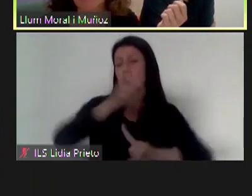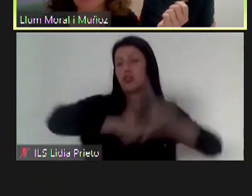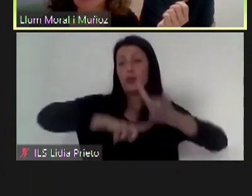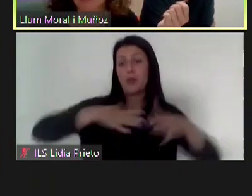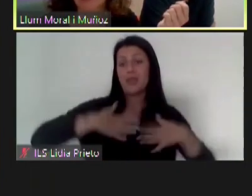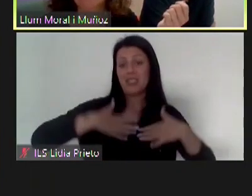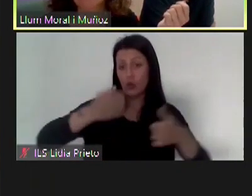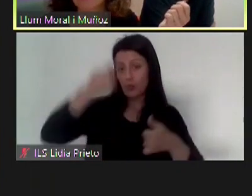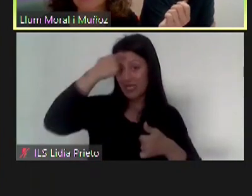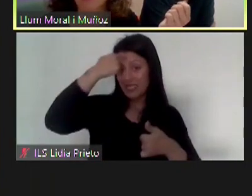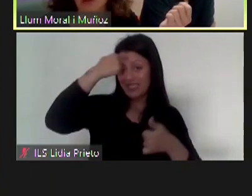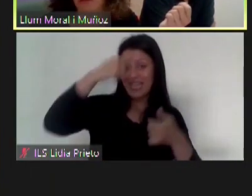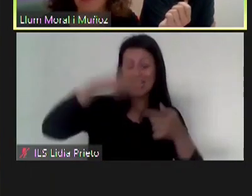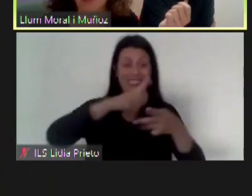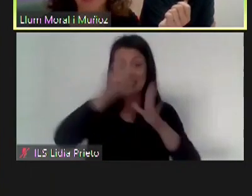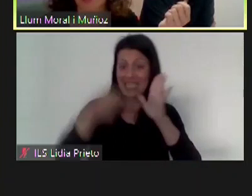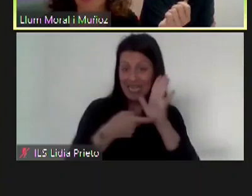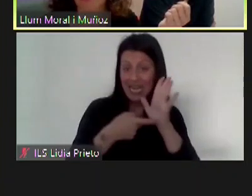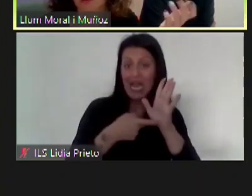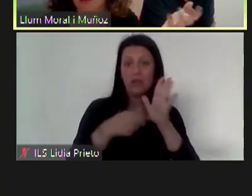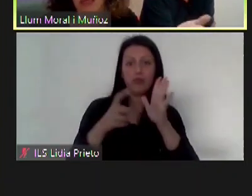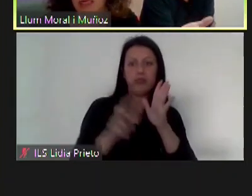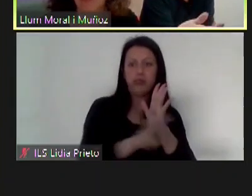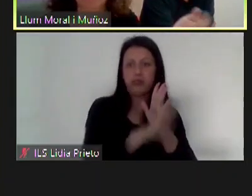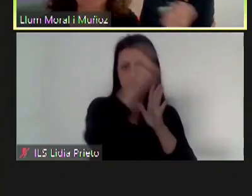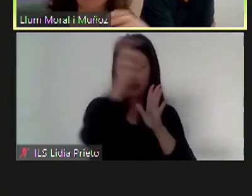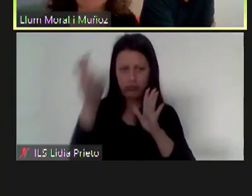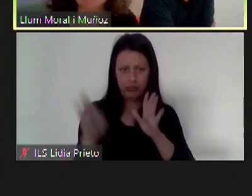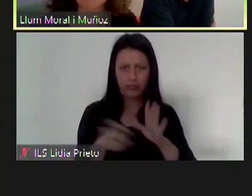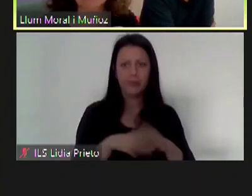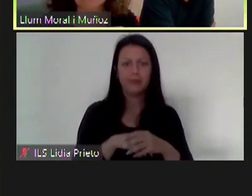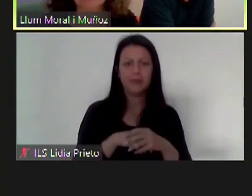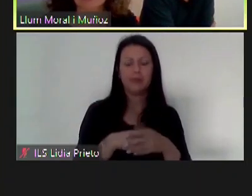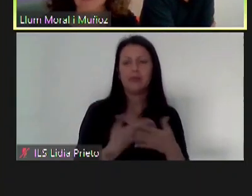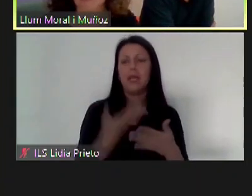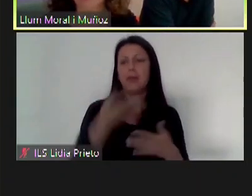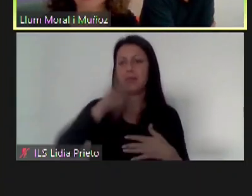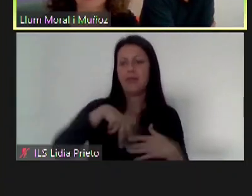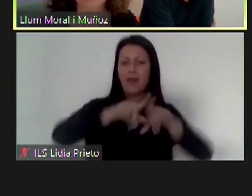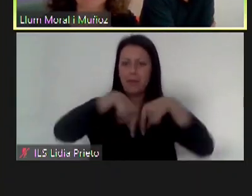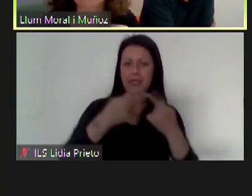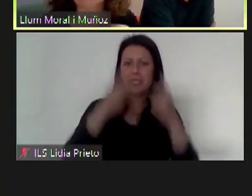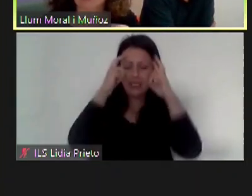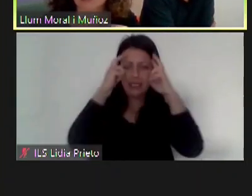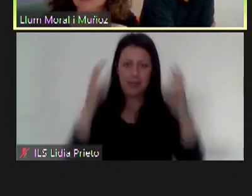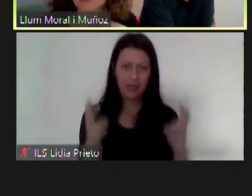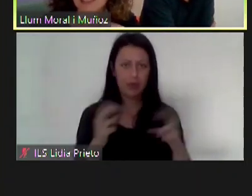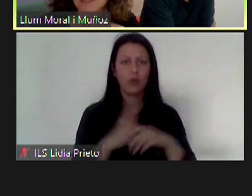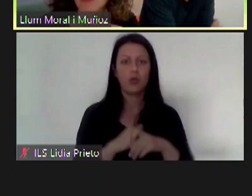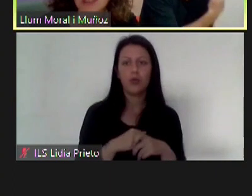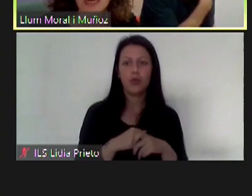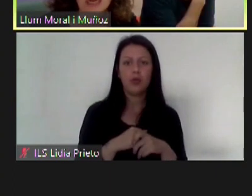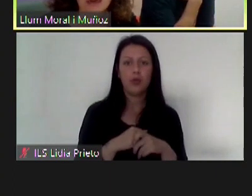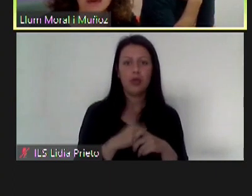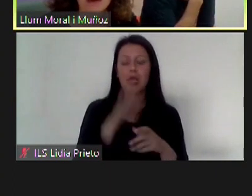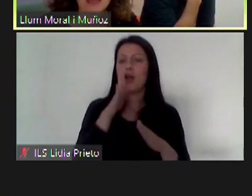perinatal, acompañamiento integral, bueno, de respiro familiar y de conductas ahí. Ahora sí que